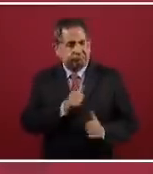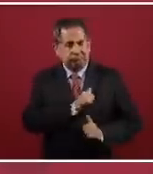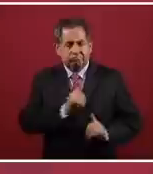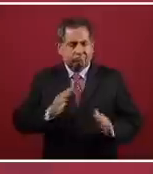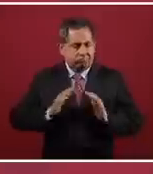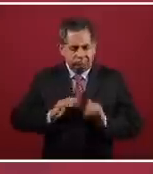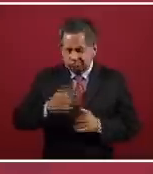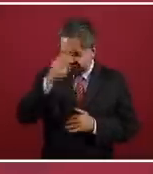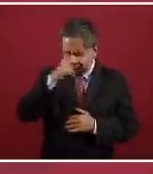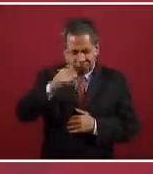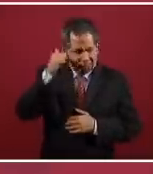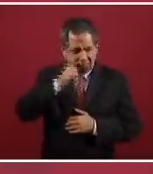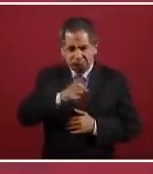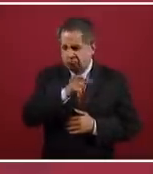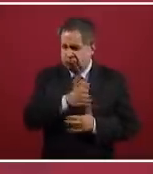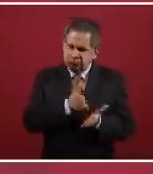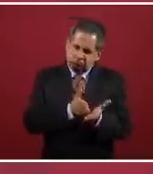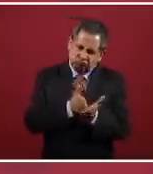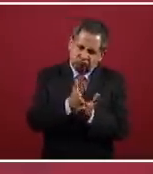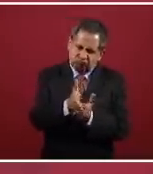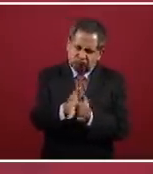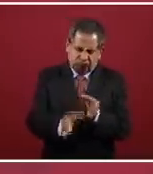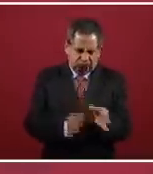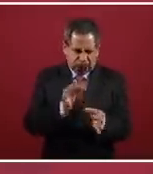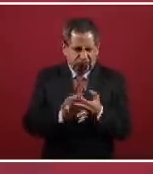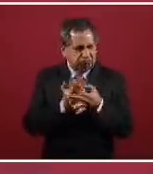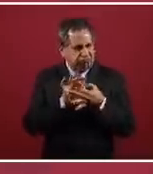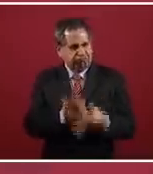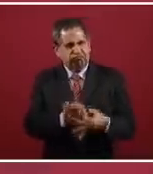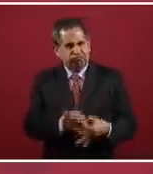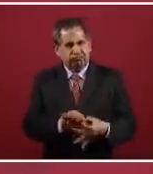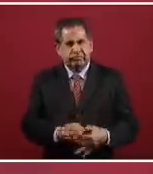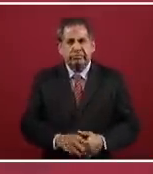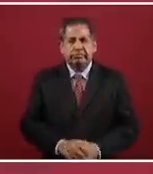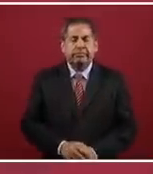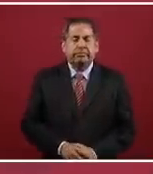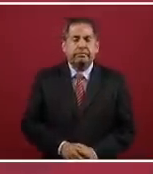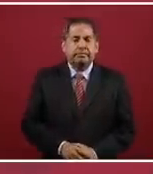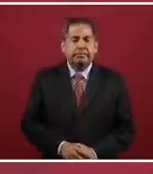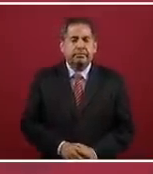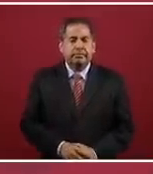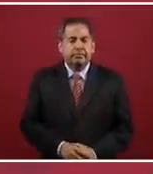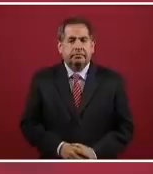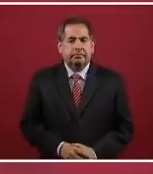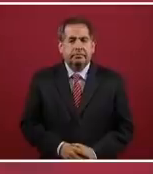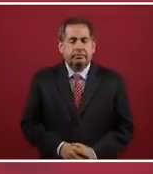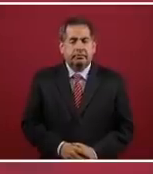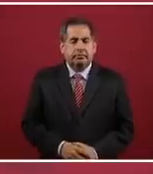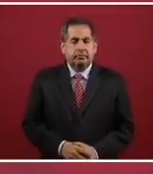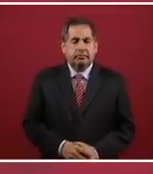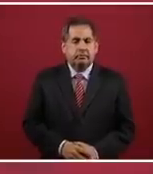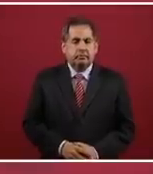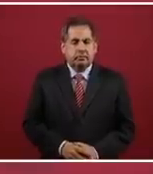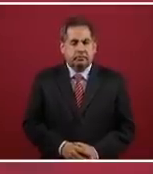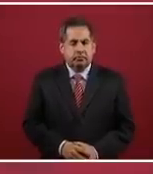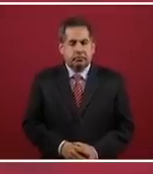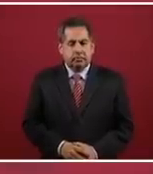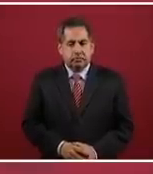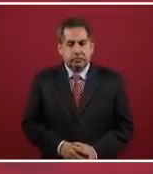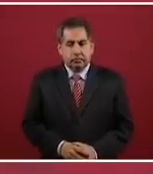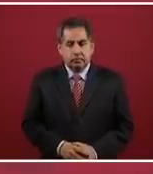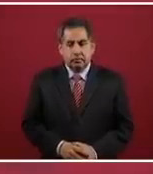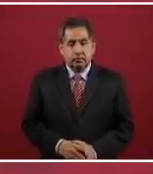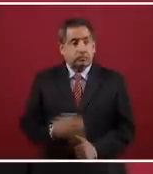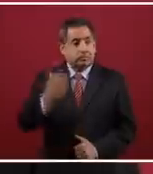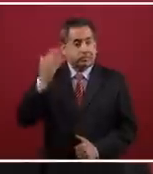Ejército Mexicano. en los líos que